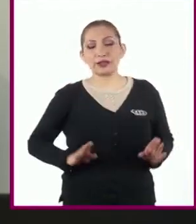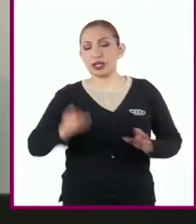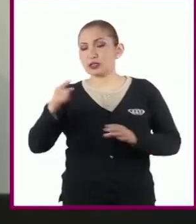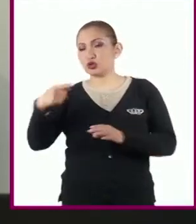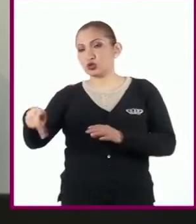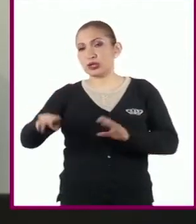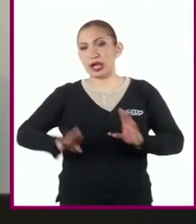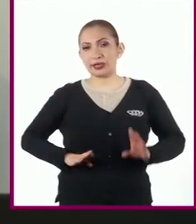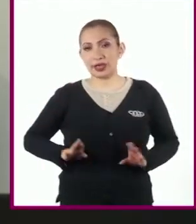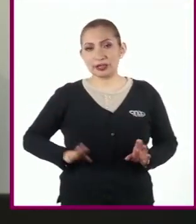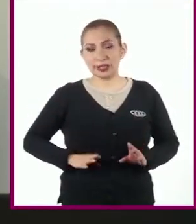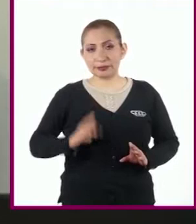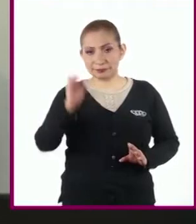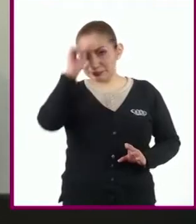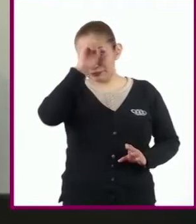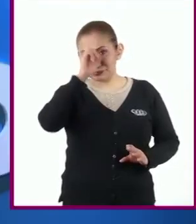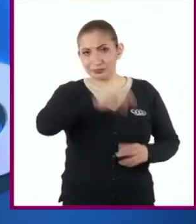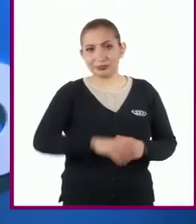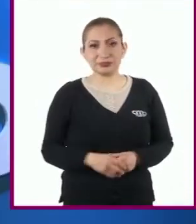características. ¿Qué les parece?